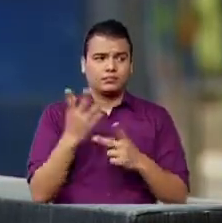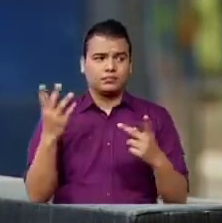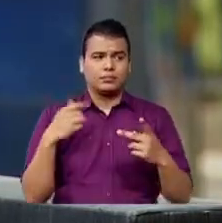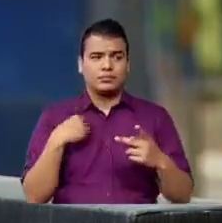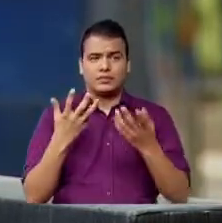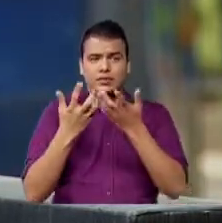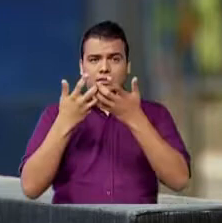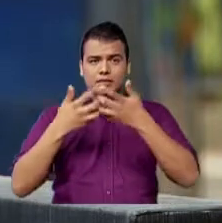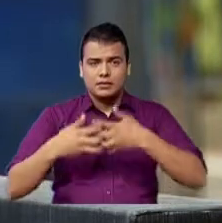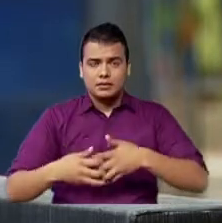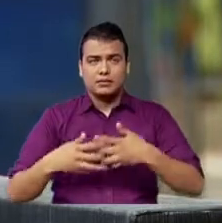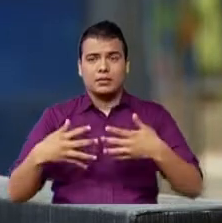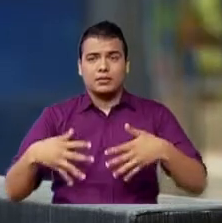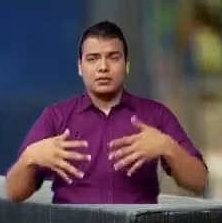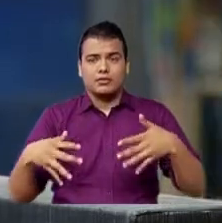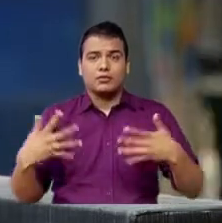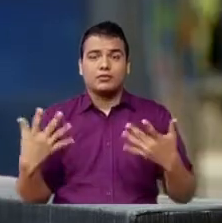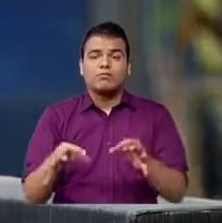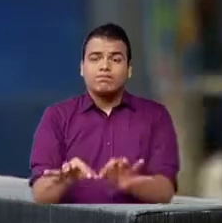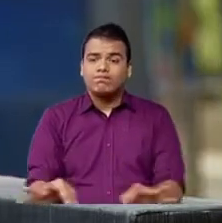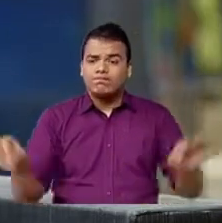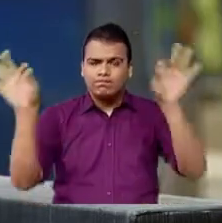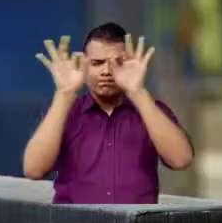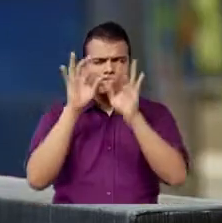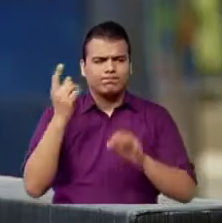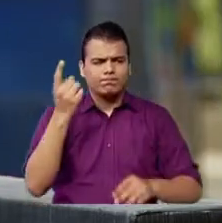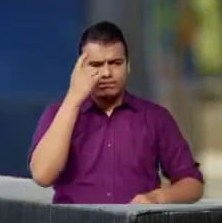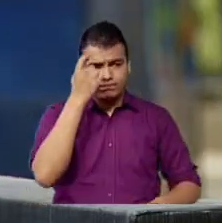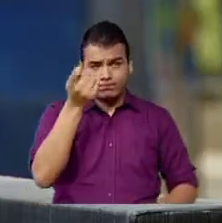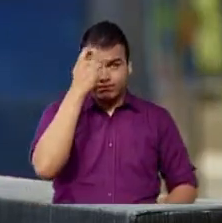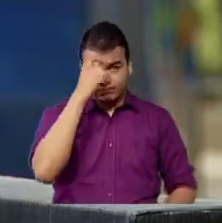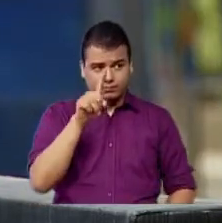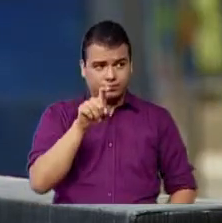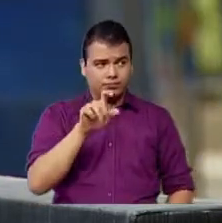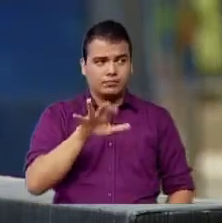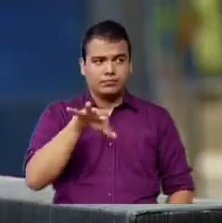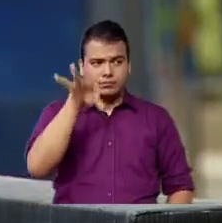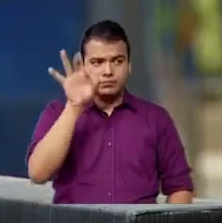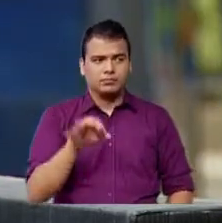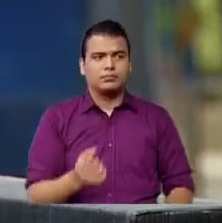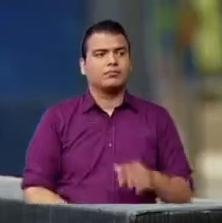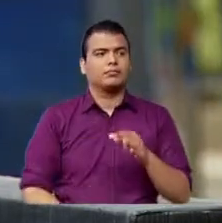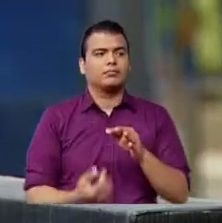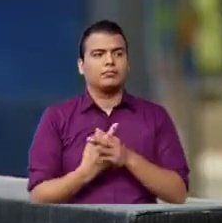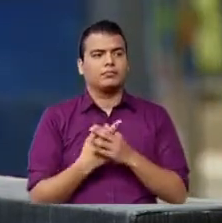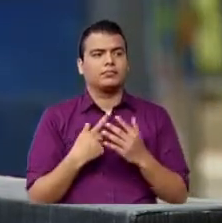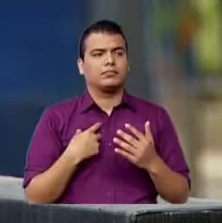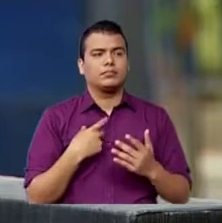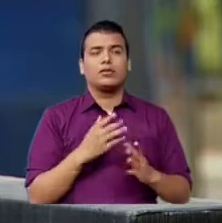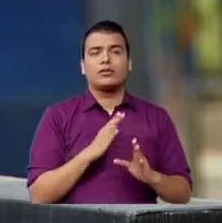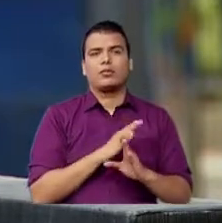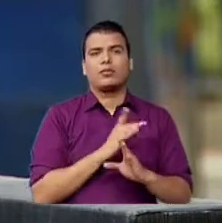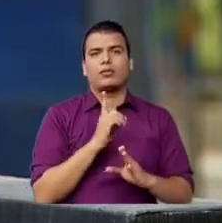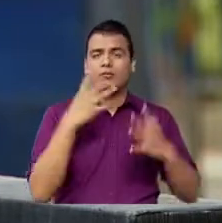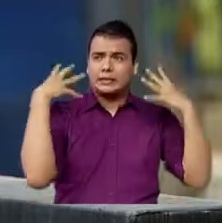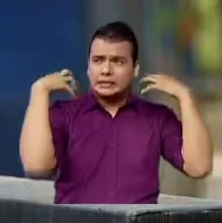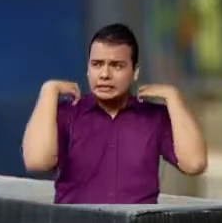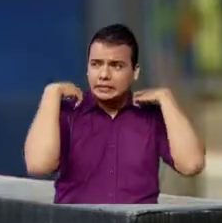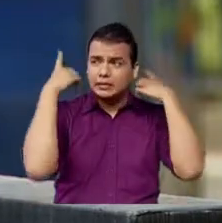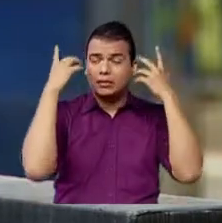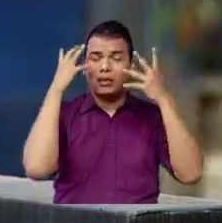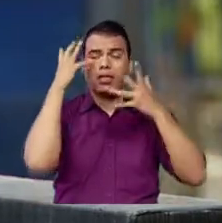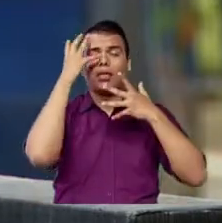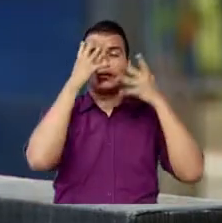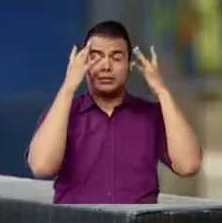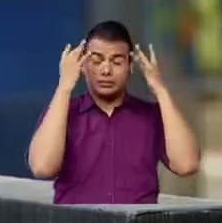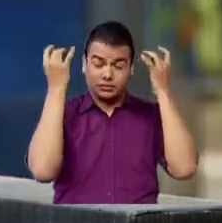es muy importante. Todos, yo diría el 65% ya se manifiesta un problema por estrés, o sea, cefalea,